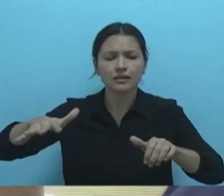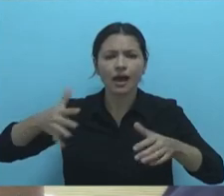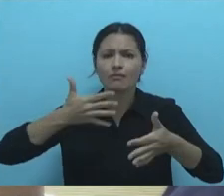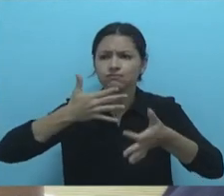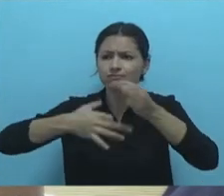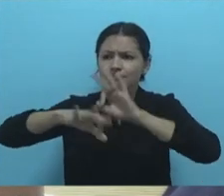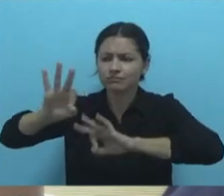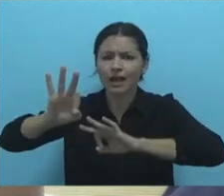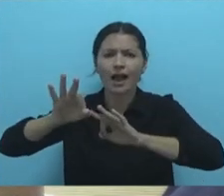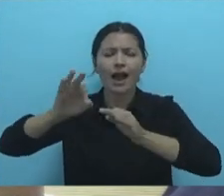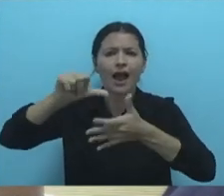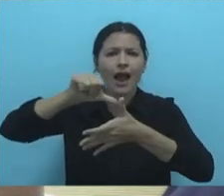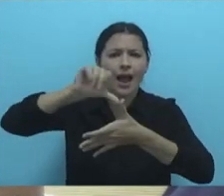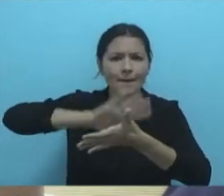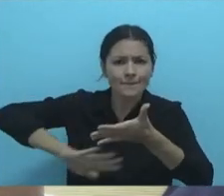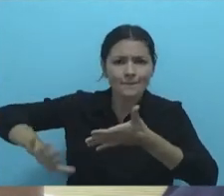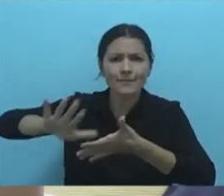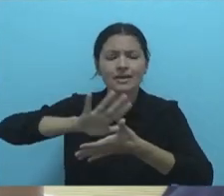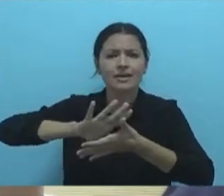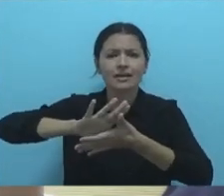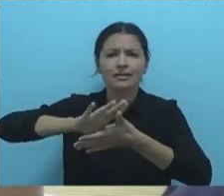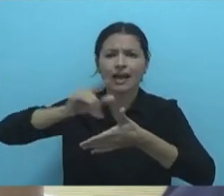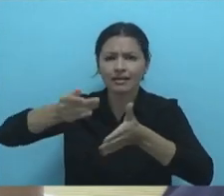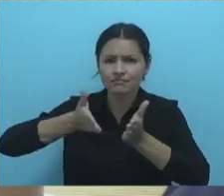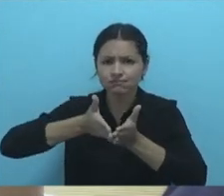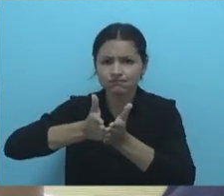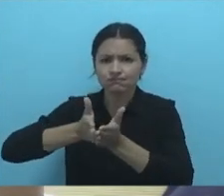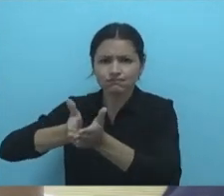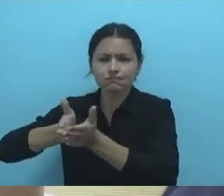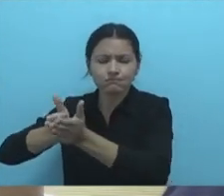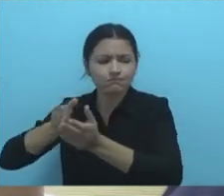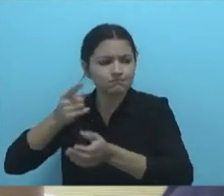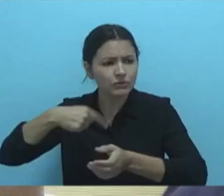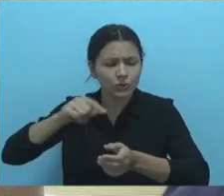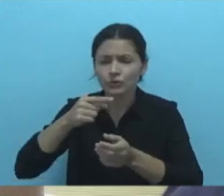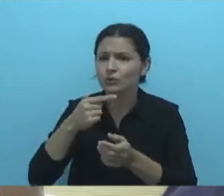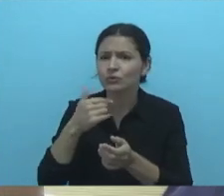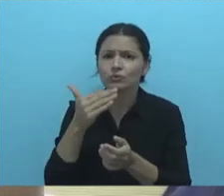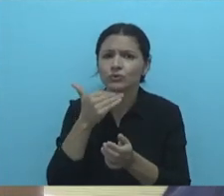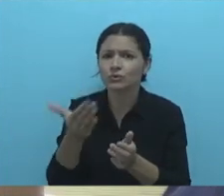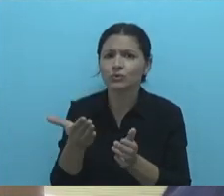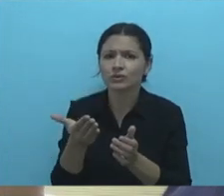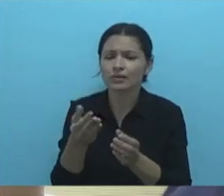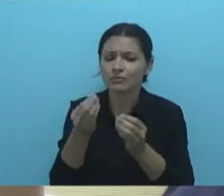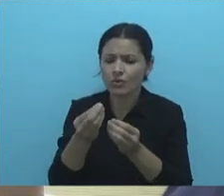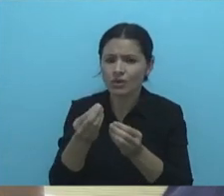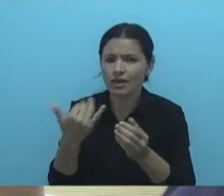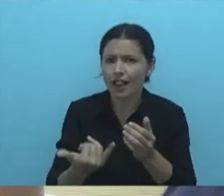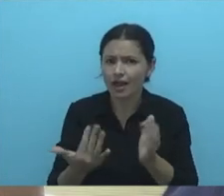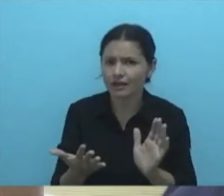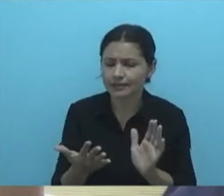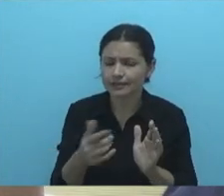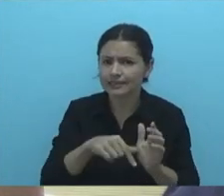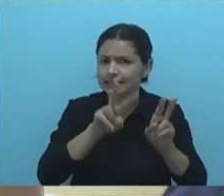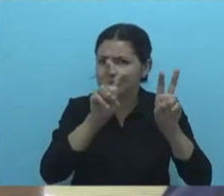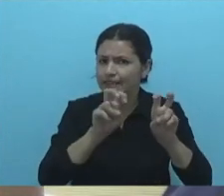exportaciones de toda América del Sur y cada vez tenemos menos dominio sobre las riquezas que se van sobre el río Paraná Este es un